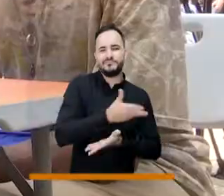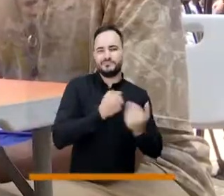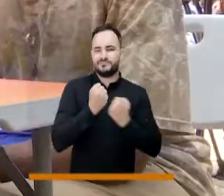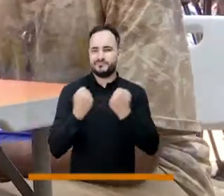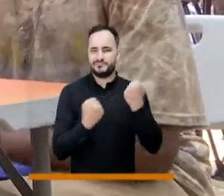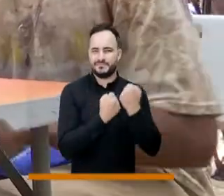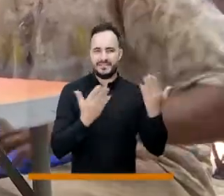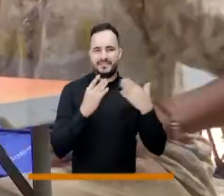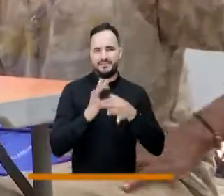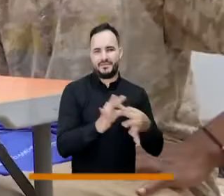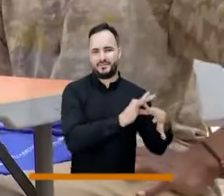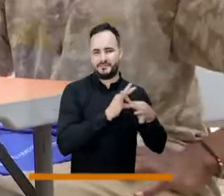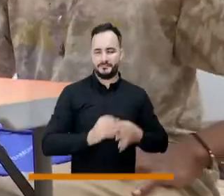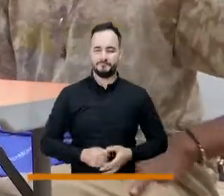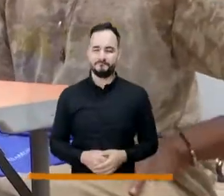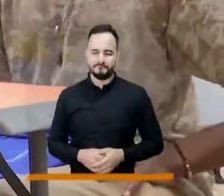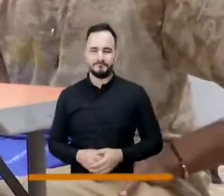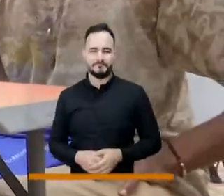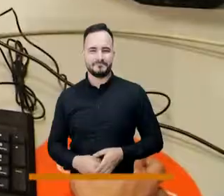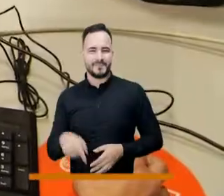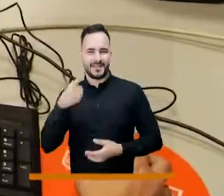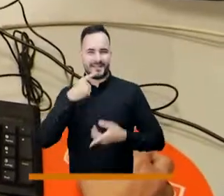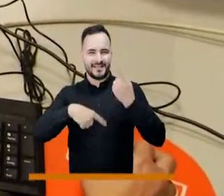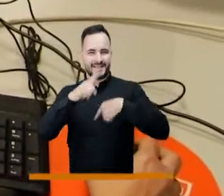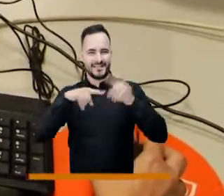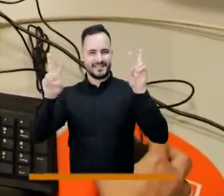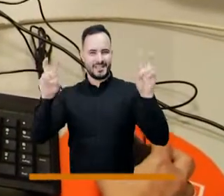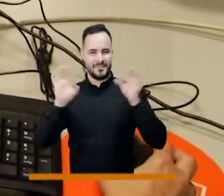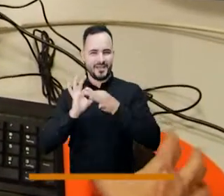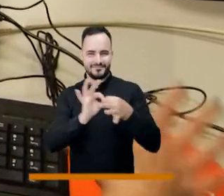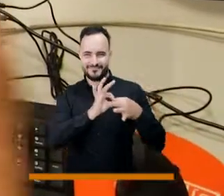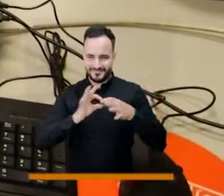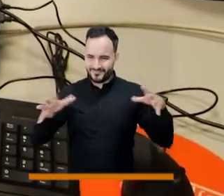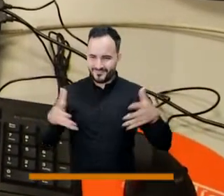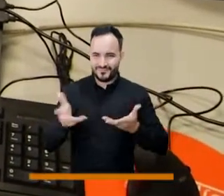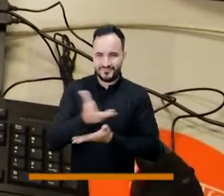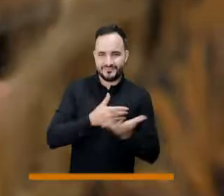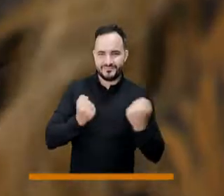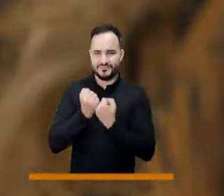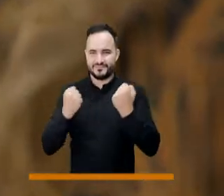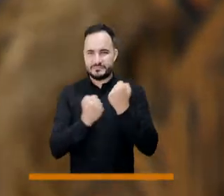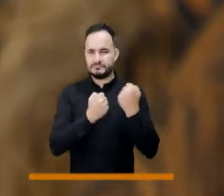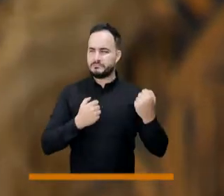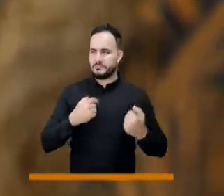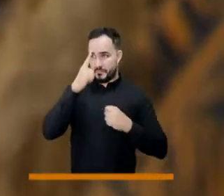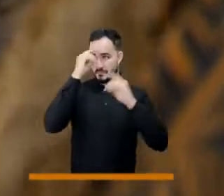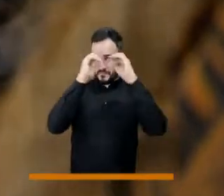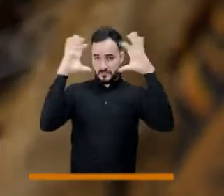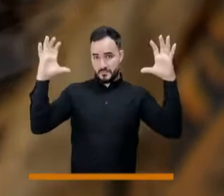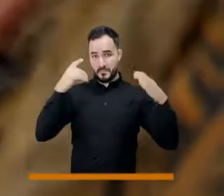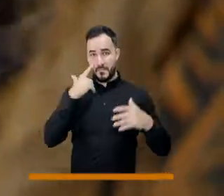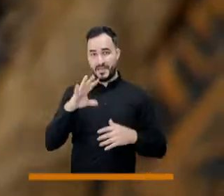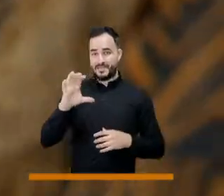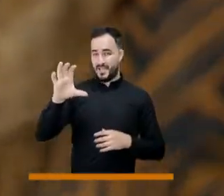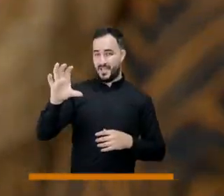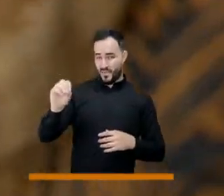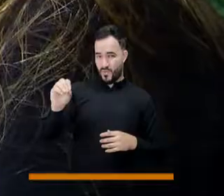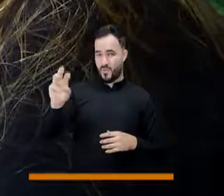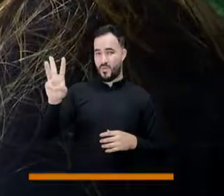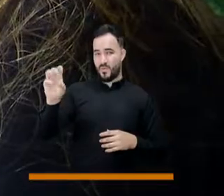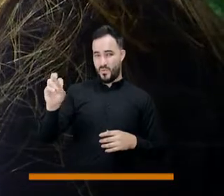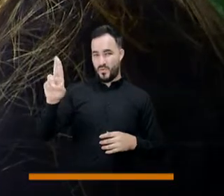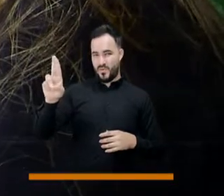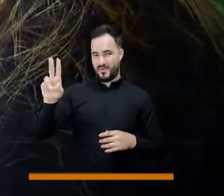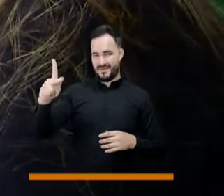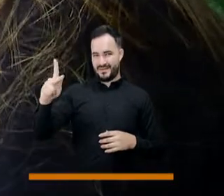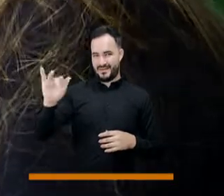y con ese intercambio que llama a un trabajo colaborativo en un coworking. A propósito de ese trabajo colaborativo, podríamos decir